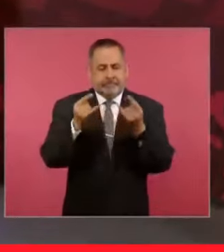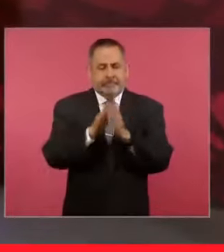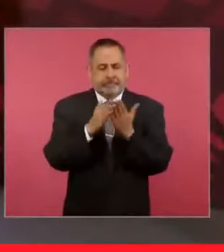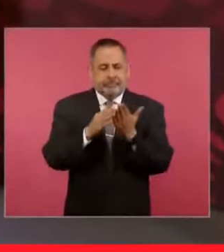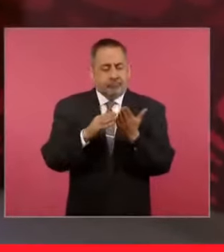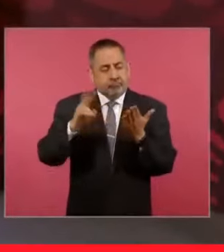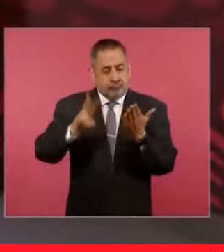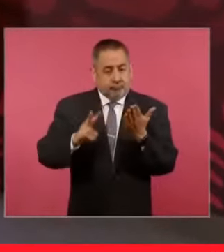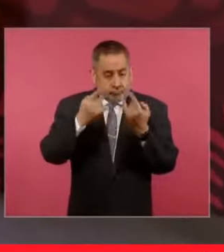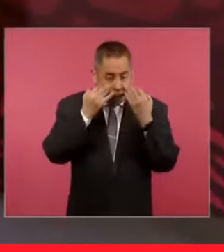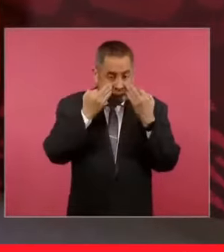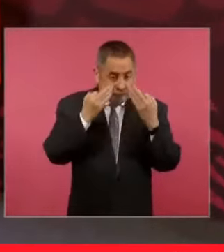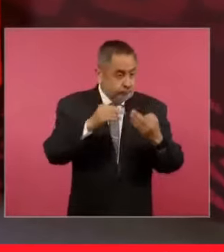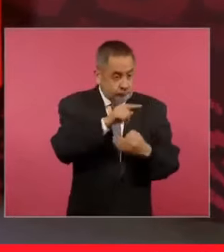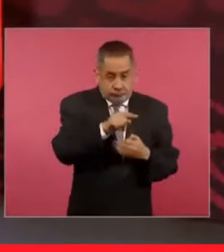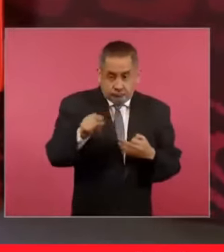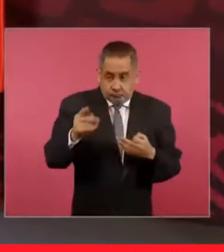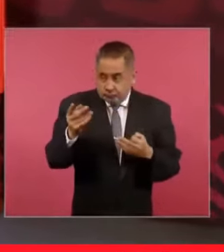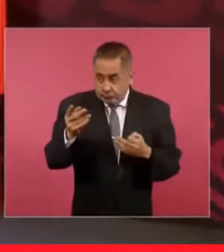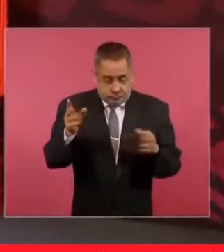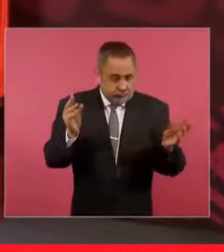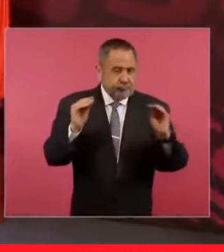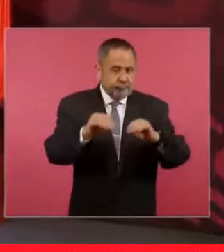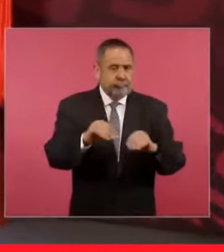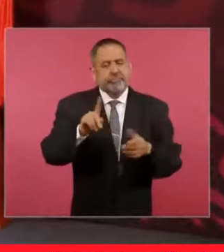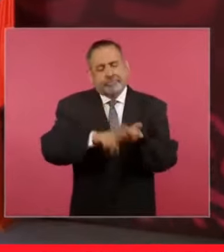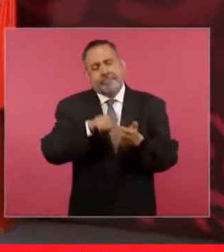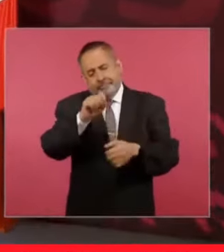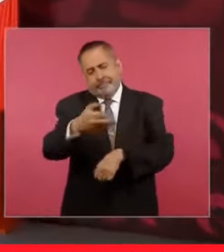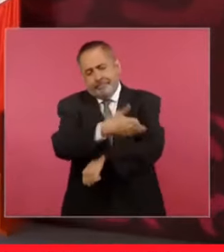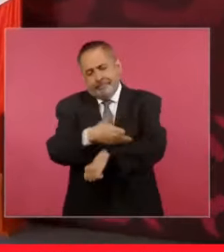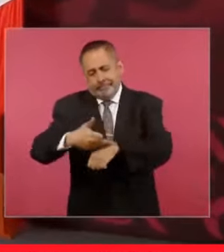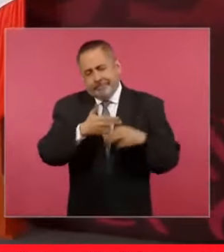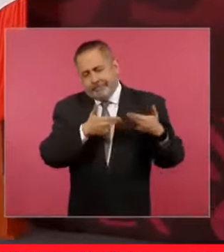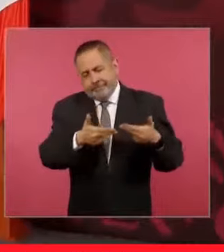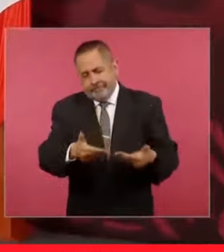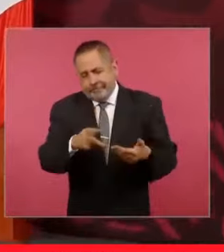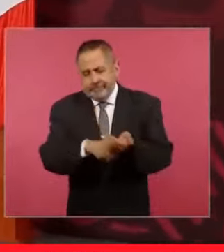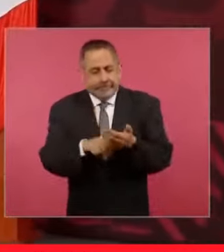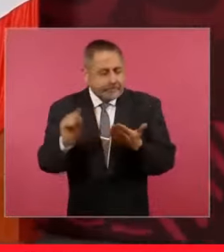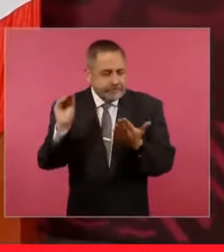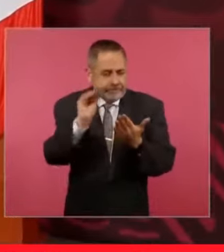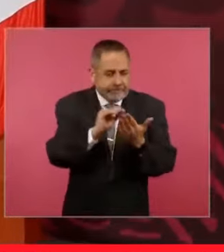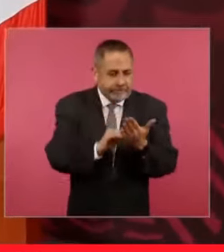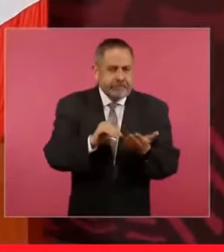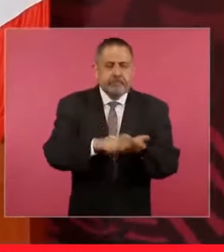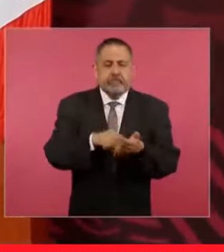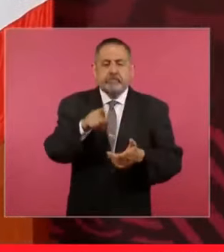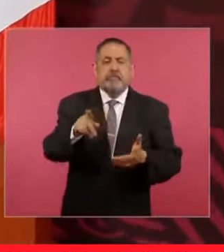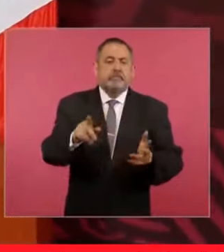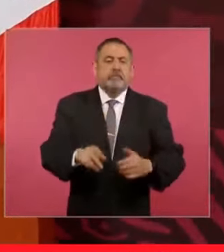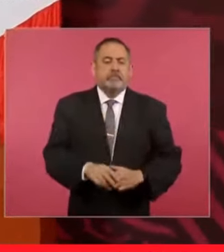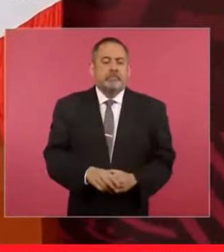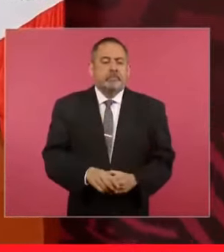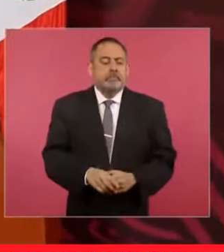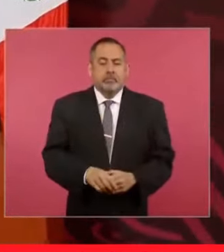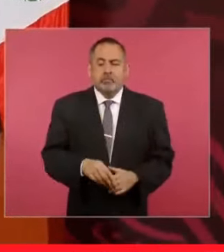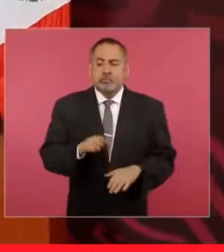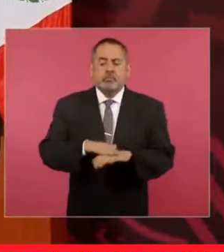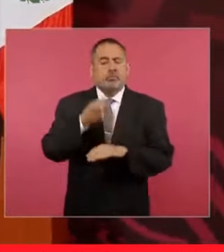verdadera este es que es familiar el Herrera es